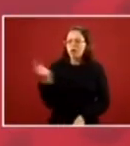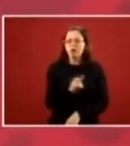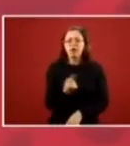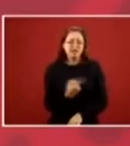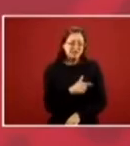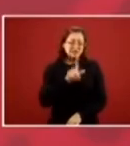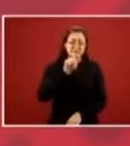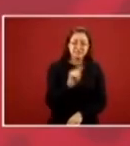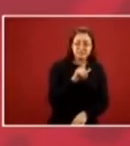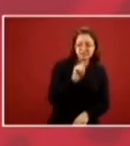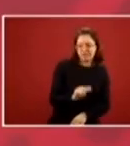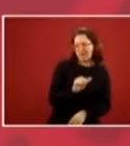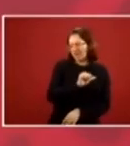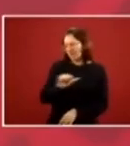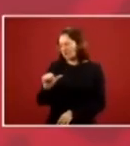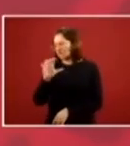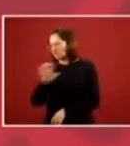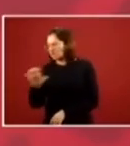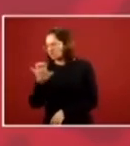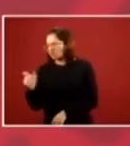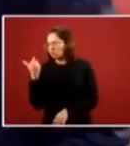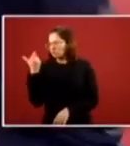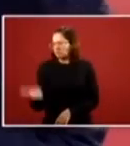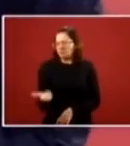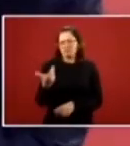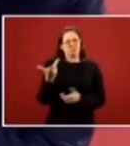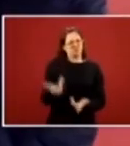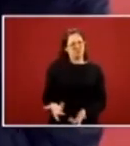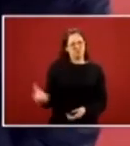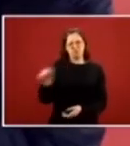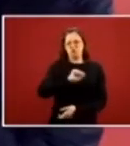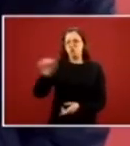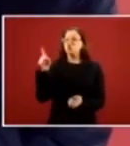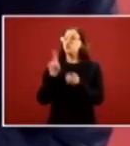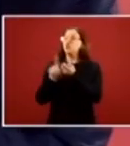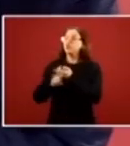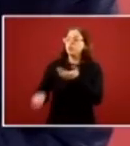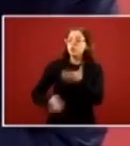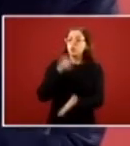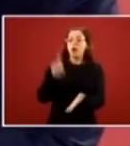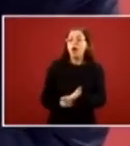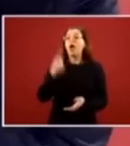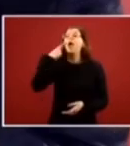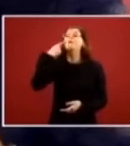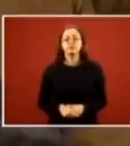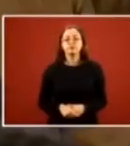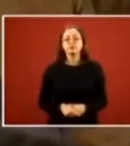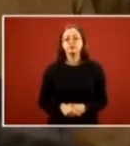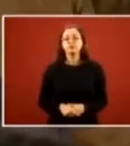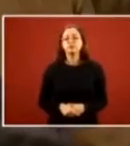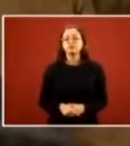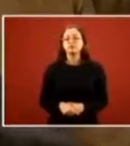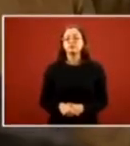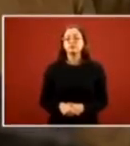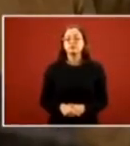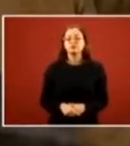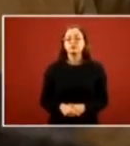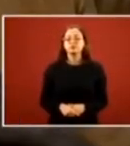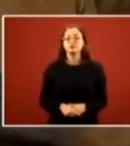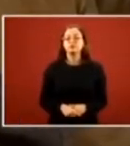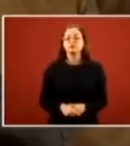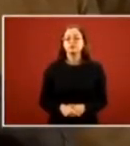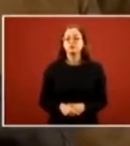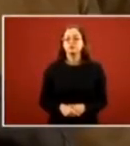70 a 500 pesos? A ver, ¿dónde? ¿Quién lo hizo?